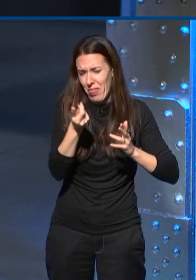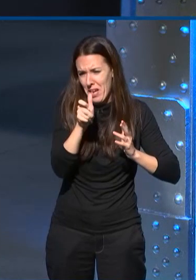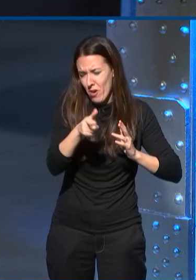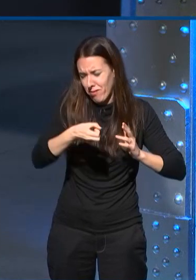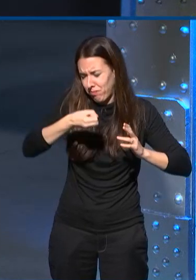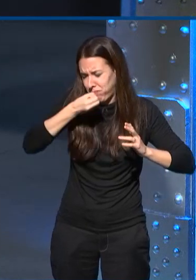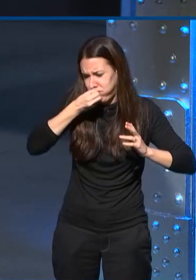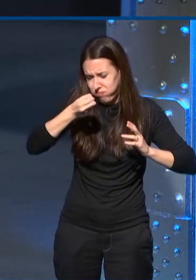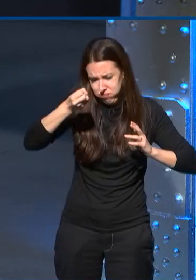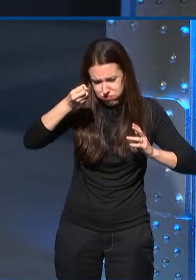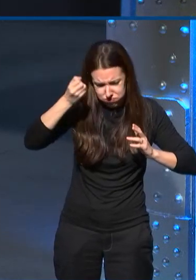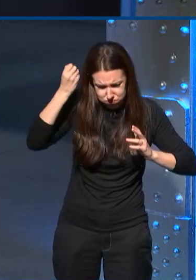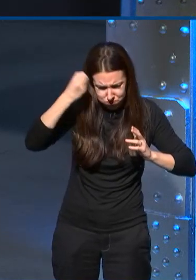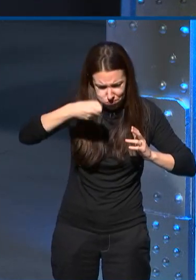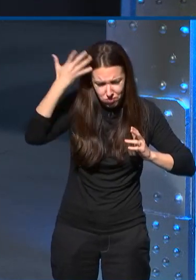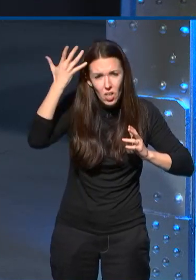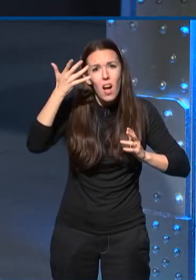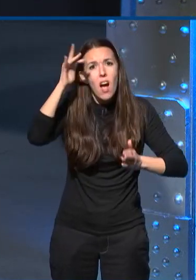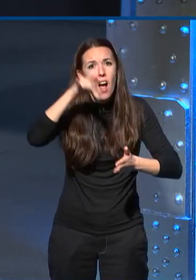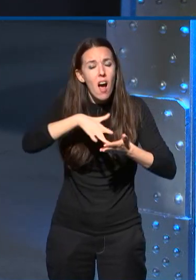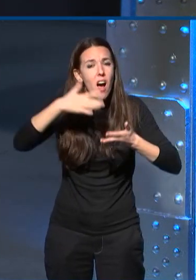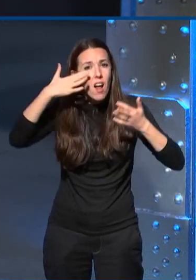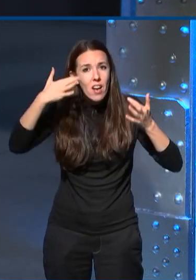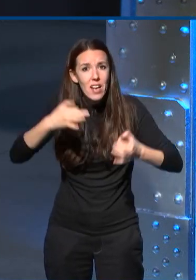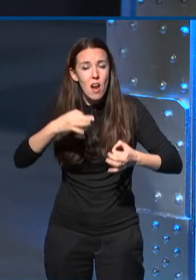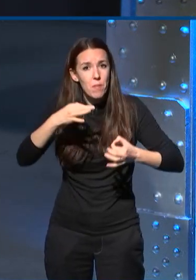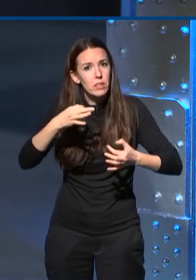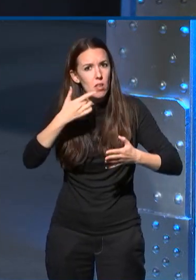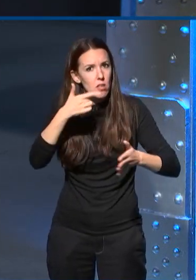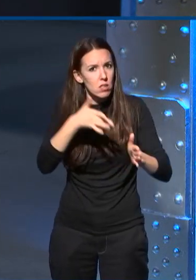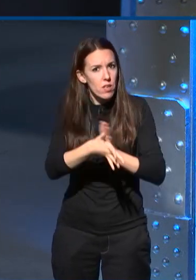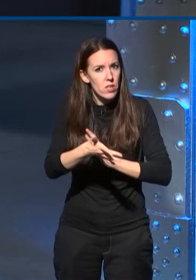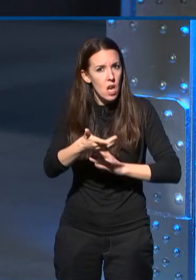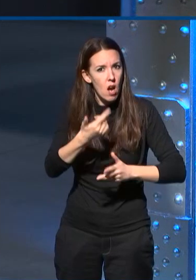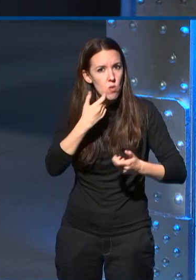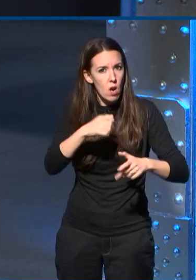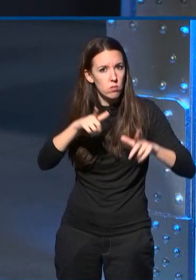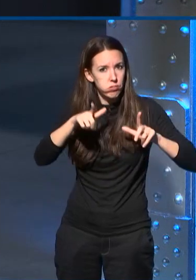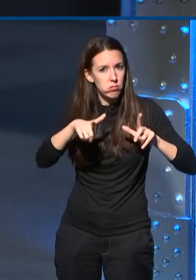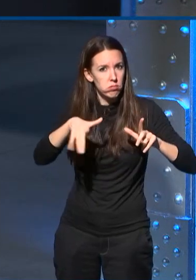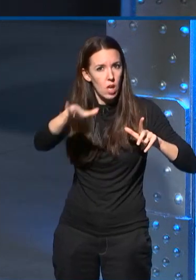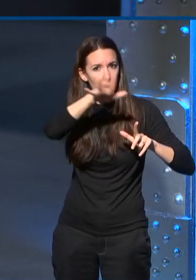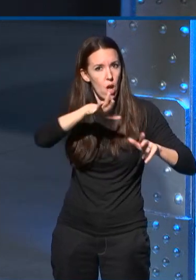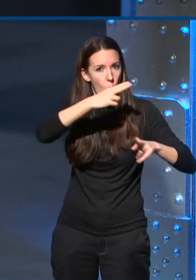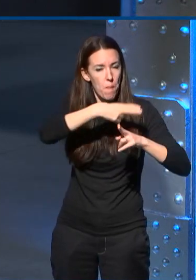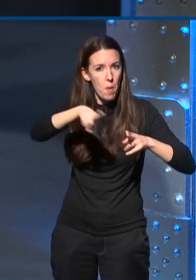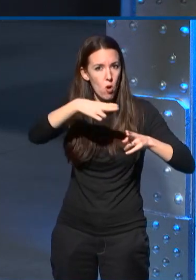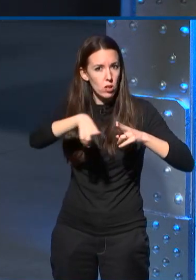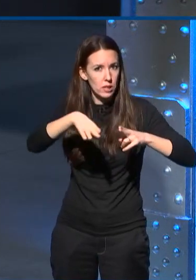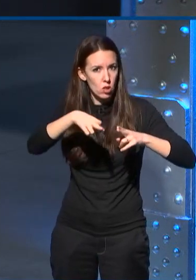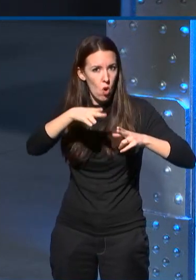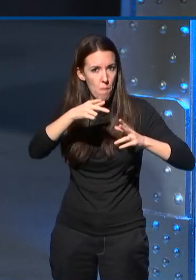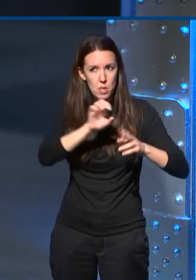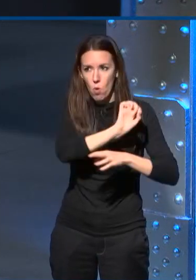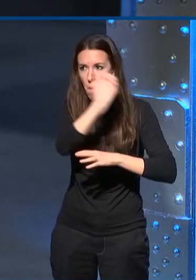eso, pero realmente era lo que establecía la supremacía geopolítica de un bloque sobre el